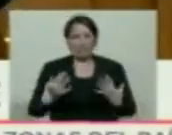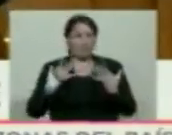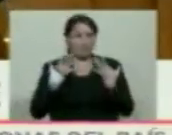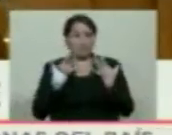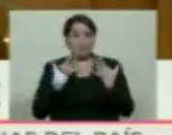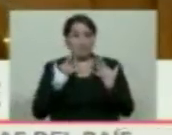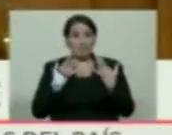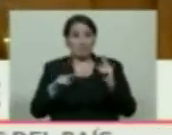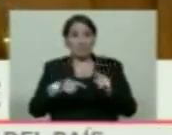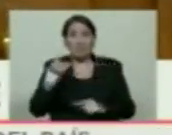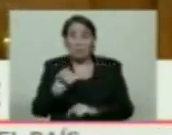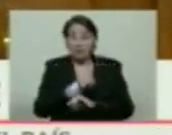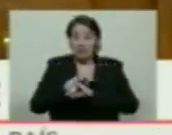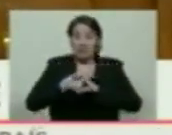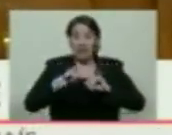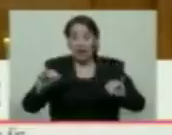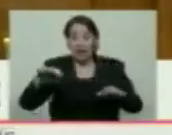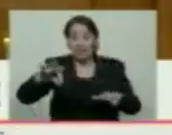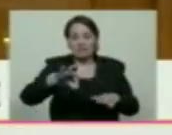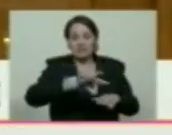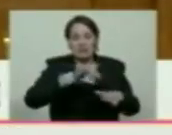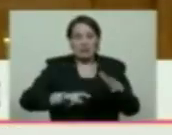termina la tarde sembrando su arroz.